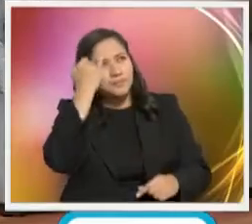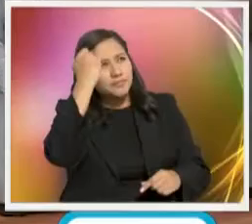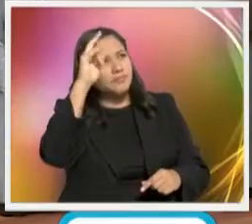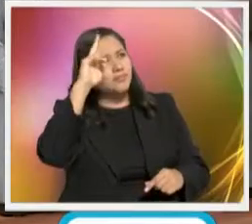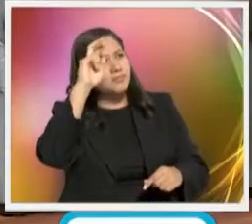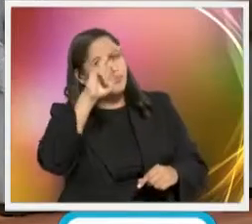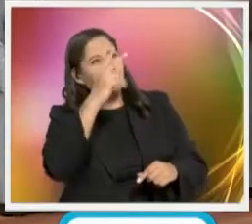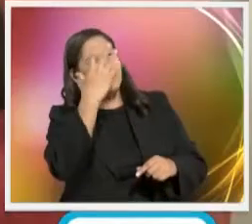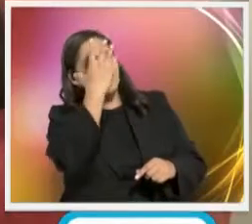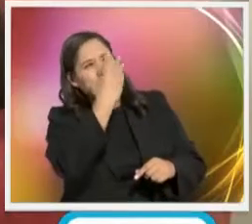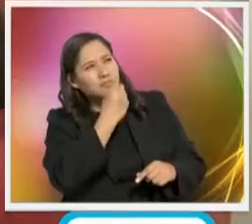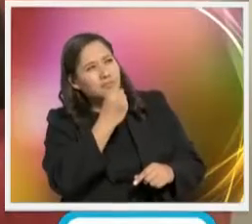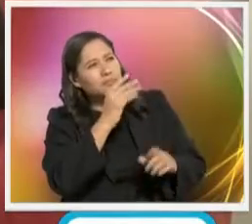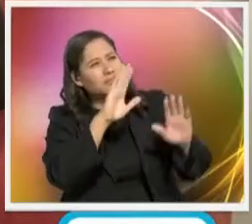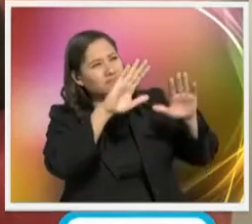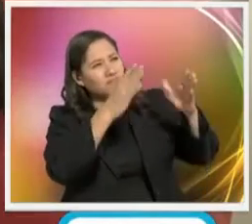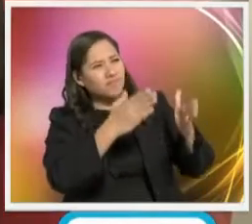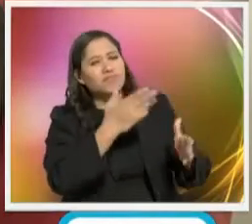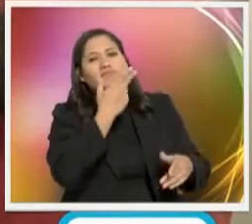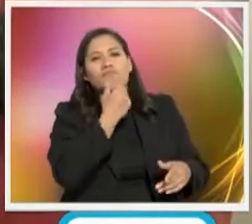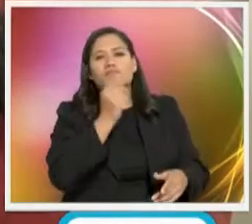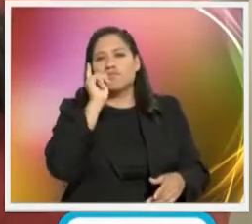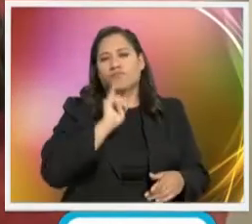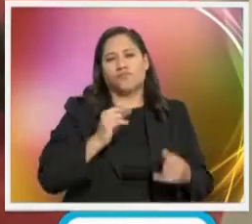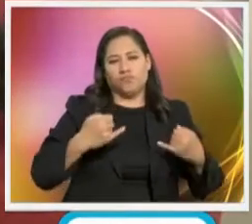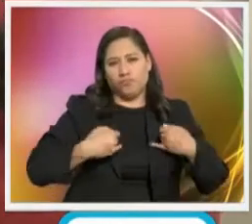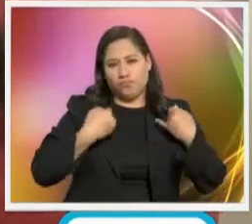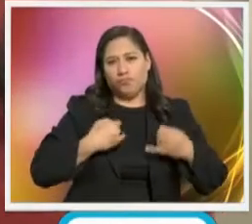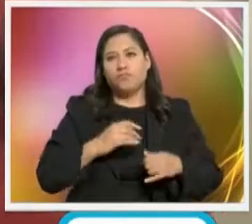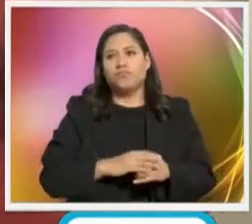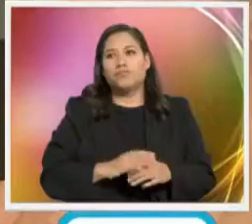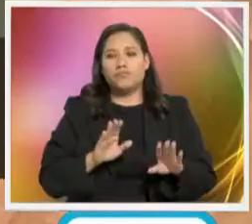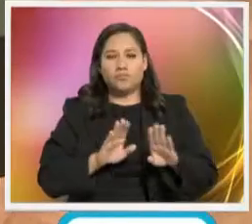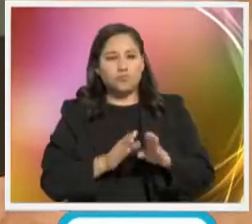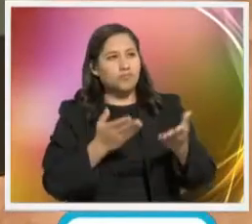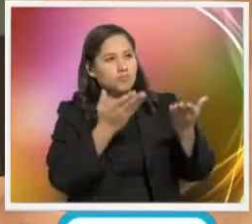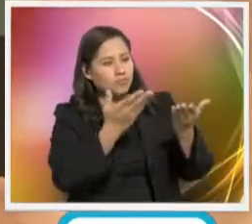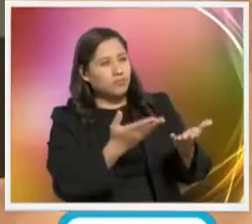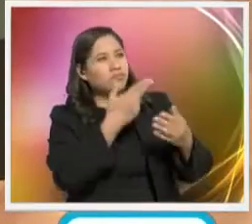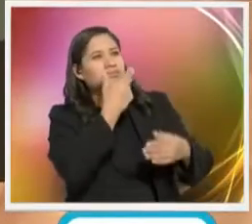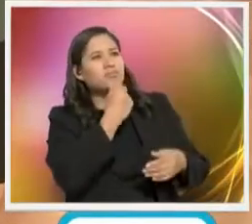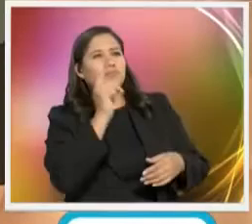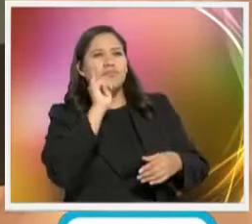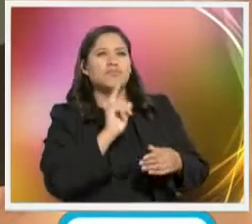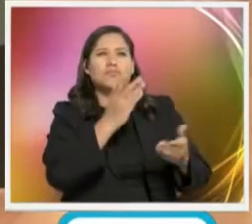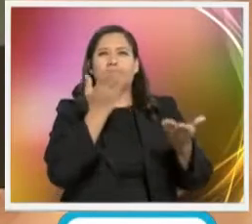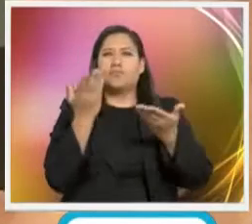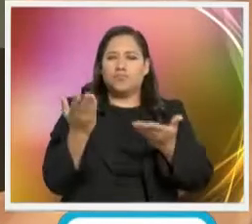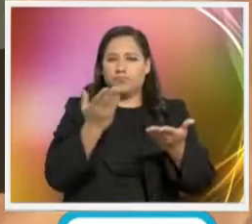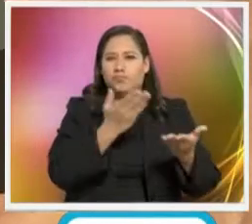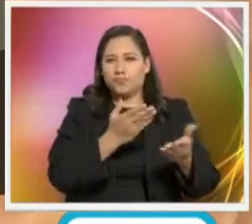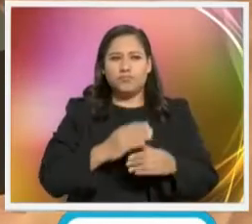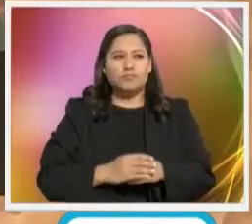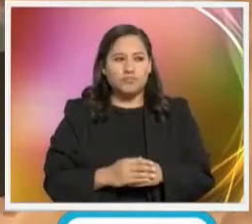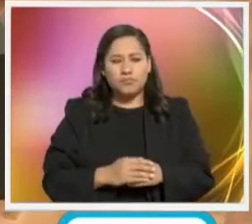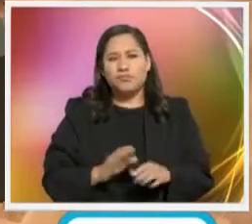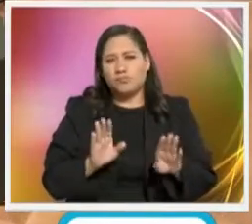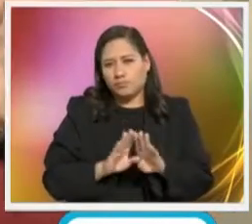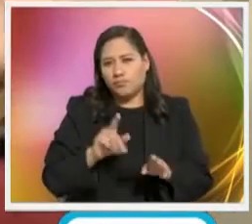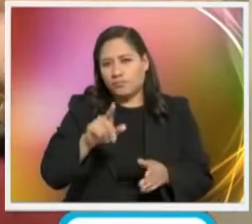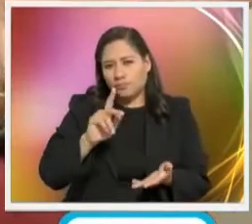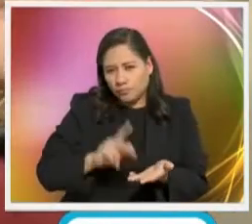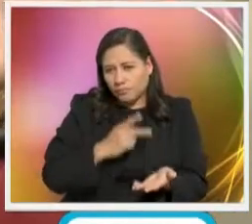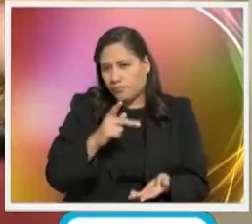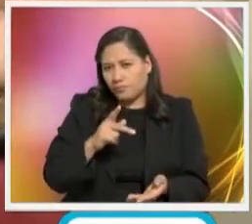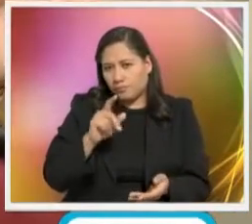esta belleza de los hombres y las mujeres jóvenes. La exaltación del hombre, ¿no? Y de la mujer. Sí, exactamente, que bueno, retomando un